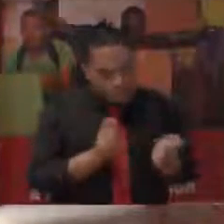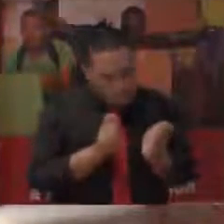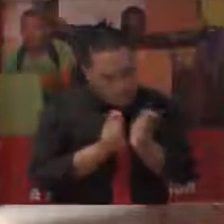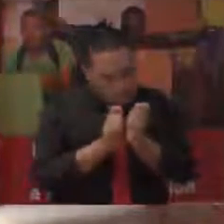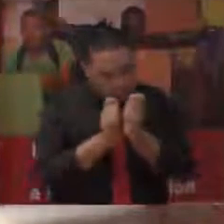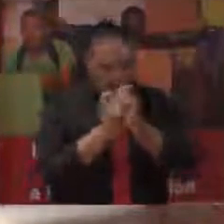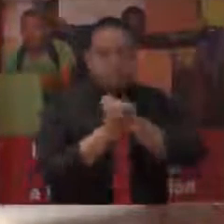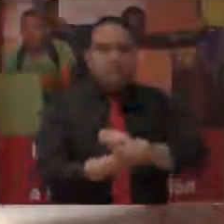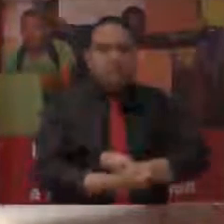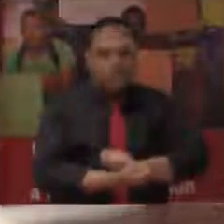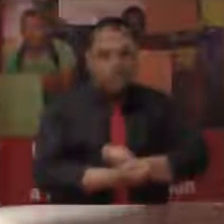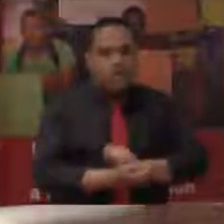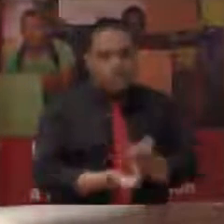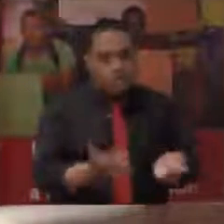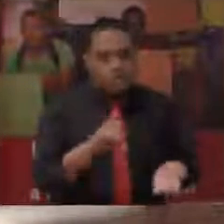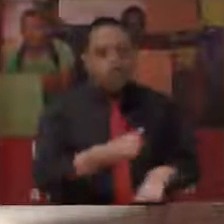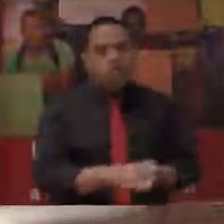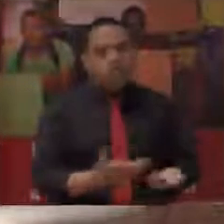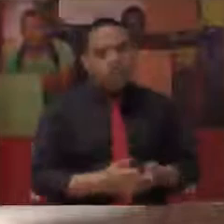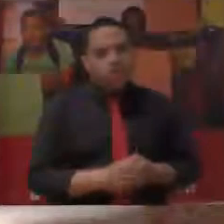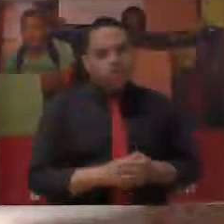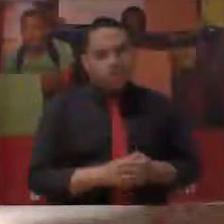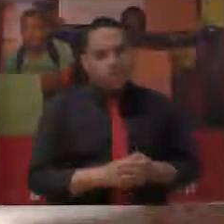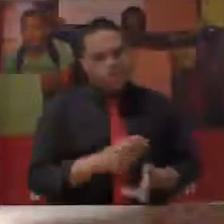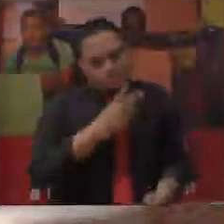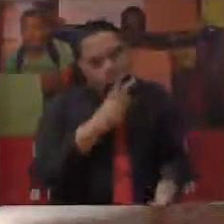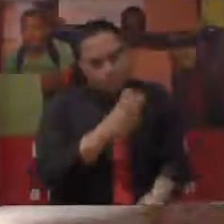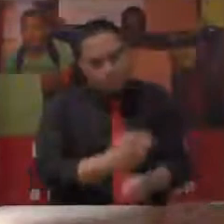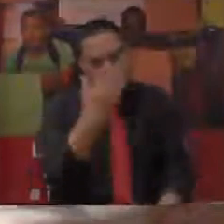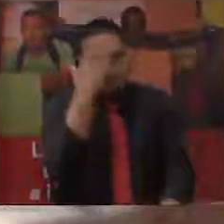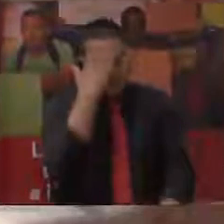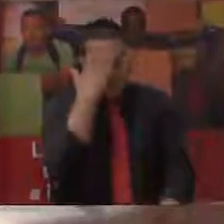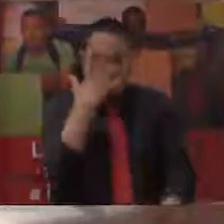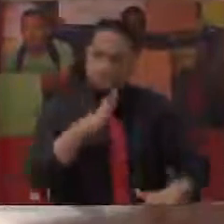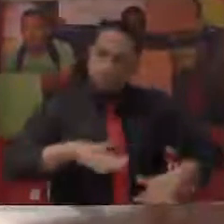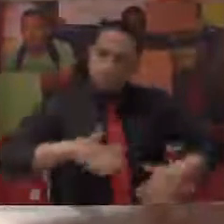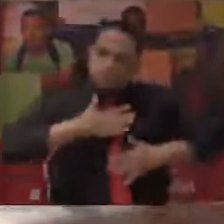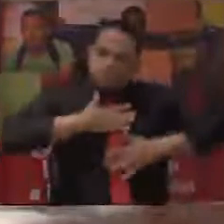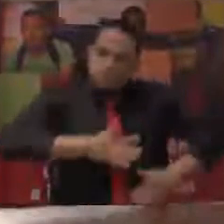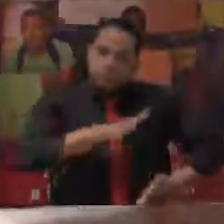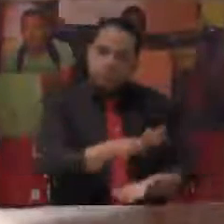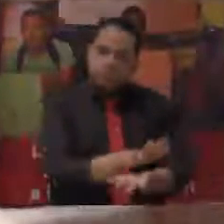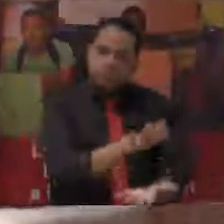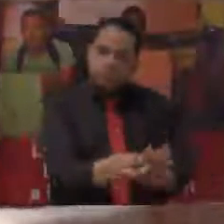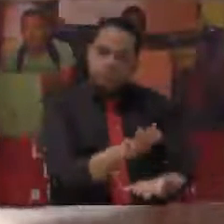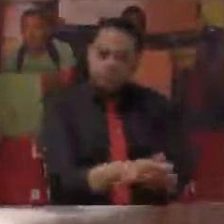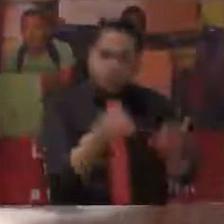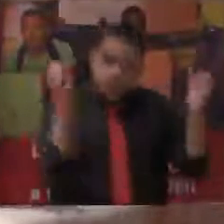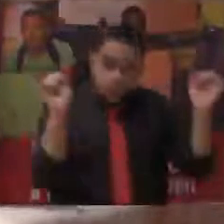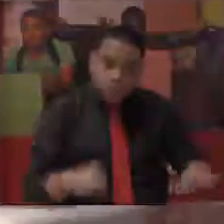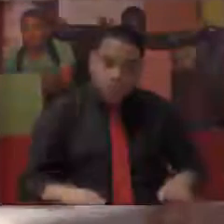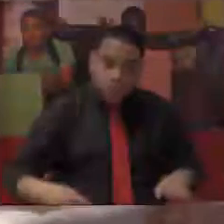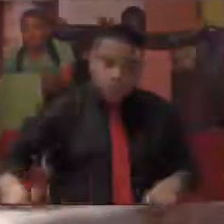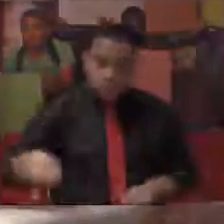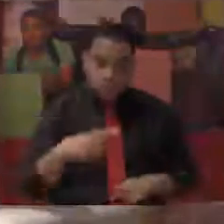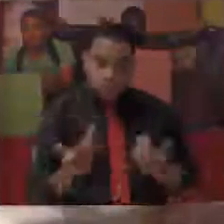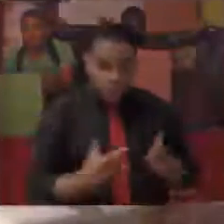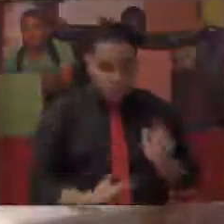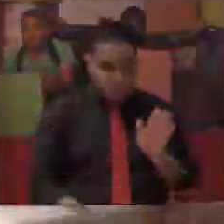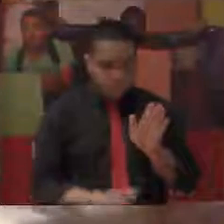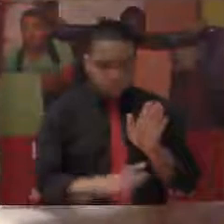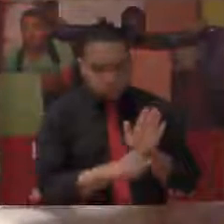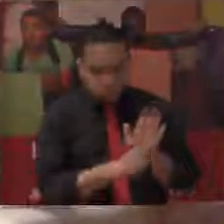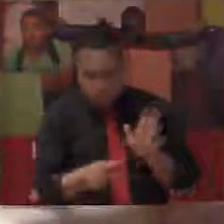parte en medio del panorama que puede ser difícil, un parte de tranquilidad para poderlas mantener en, digamos, en la